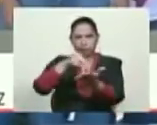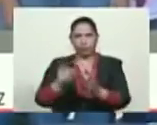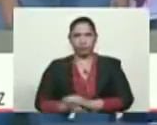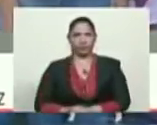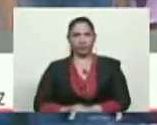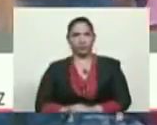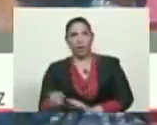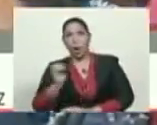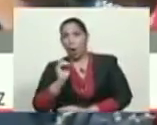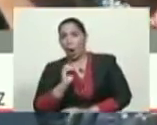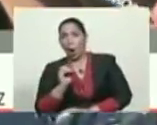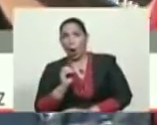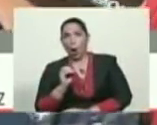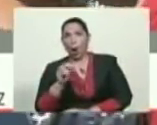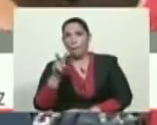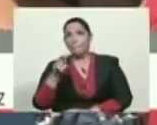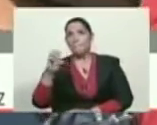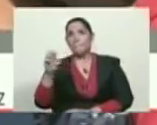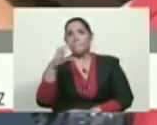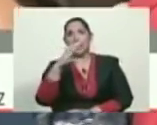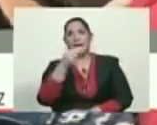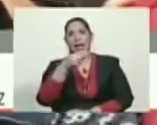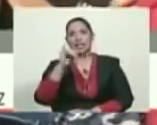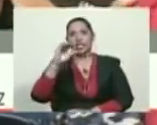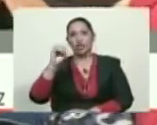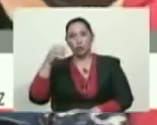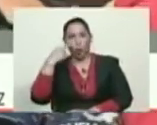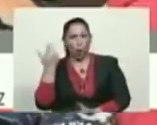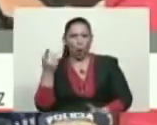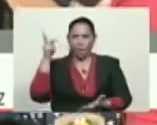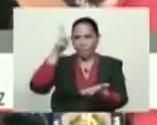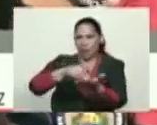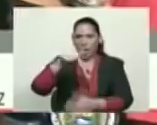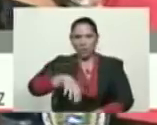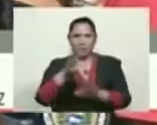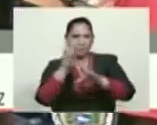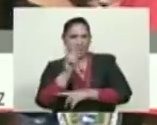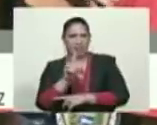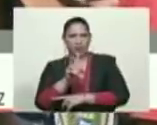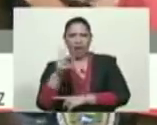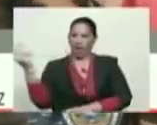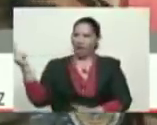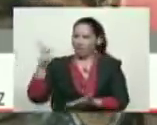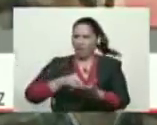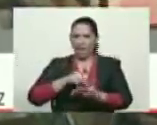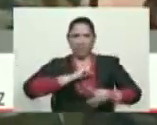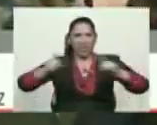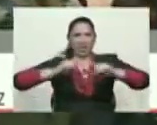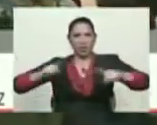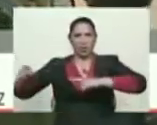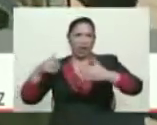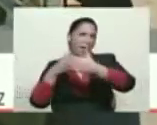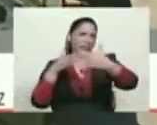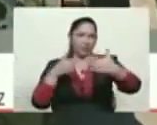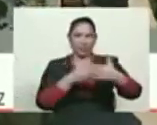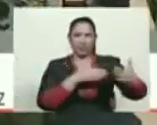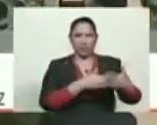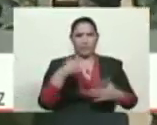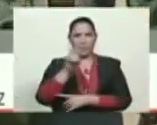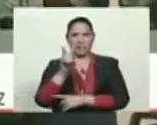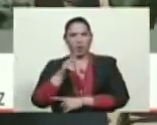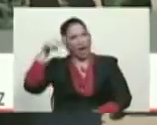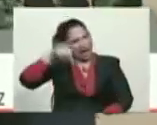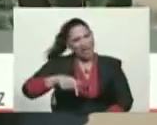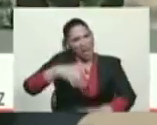O a Carlos Vecchio poniendo un pie aquí en Venezuela. Que vengan ellos a dirigir en los ataques contra Venezuela. Que aquí